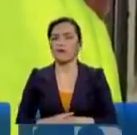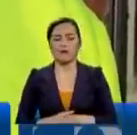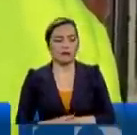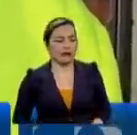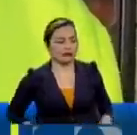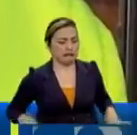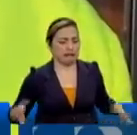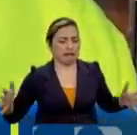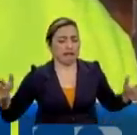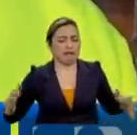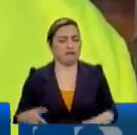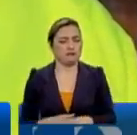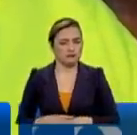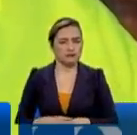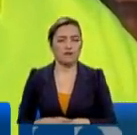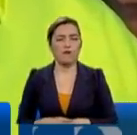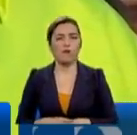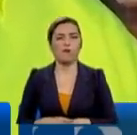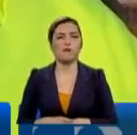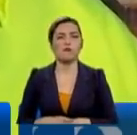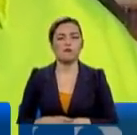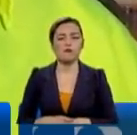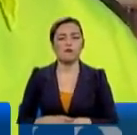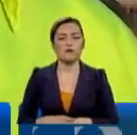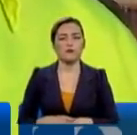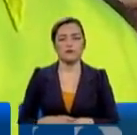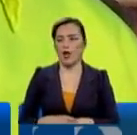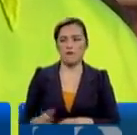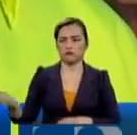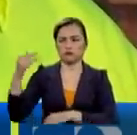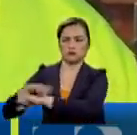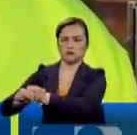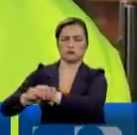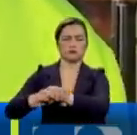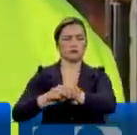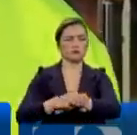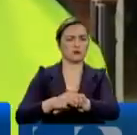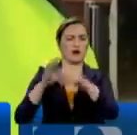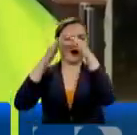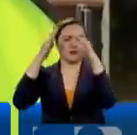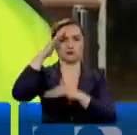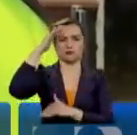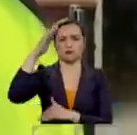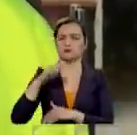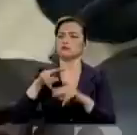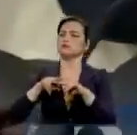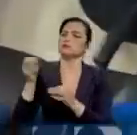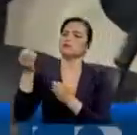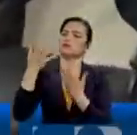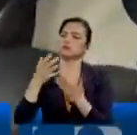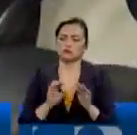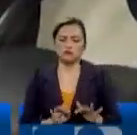se encontraba indocumentado. Es por eso que se lo traslada hasta el UPC para verificar su